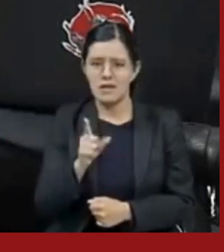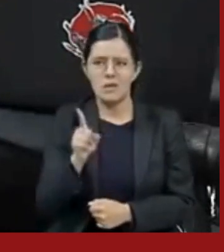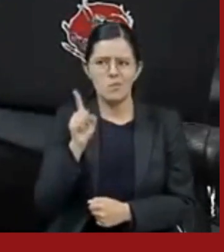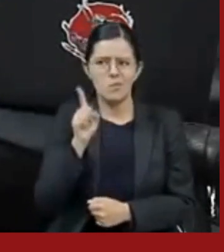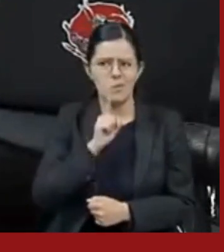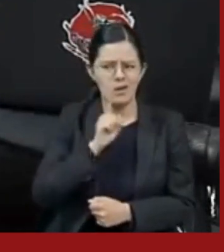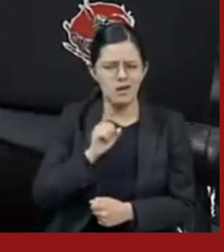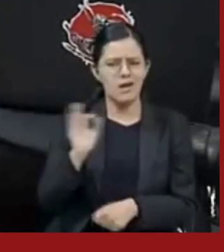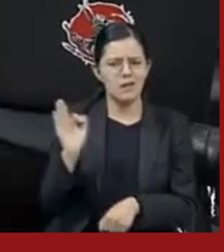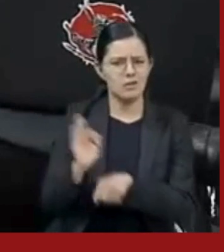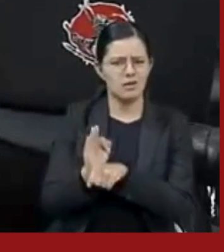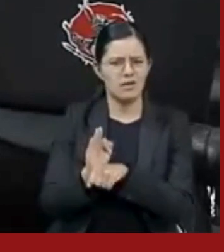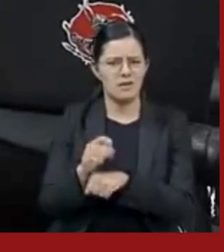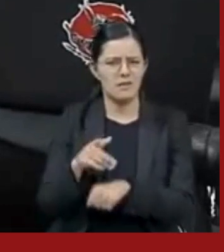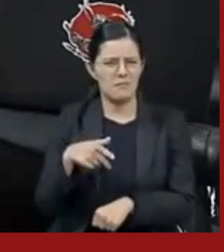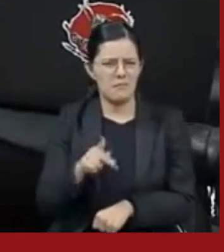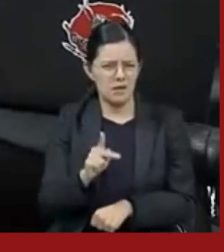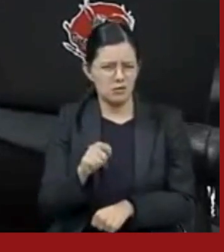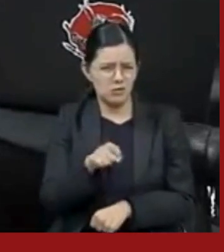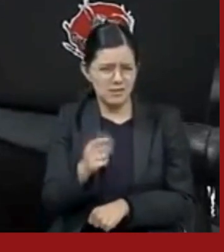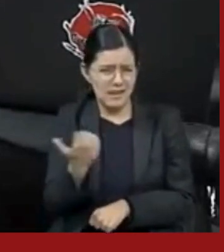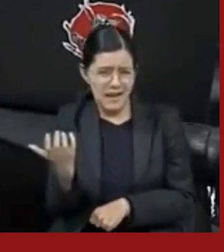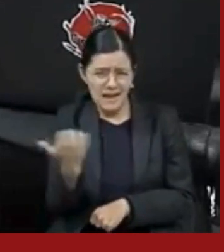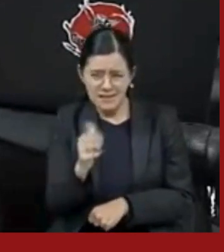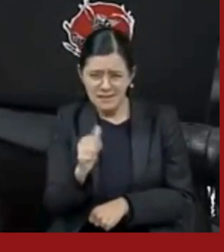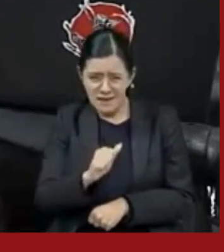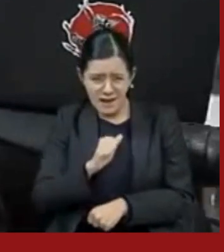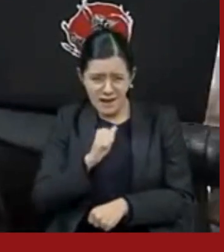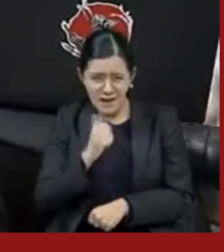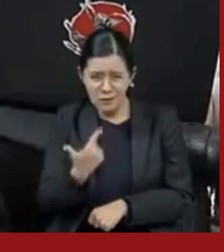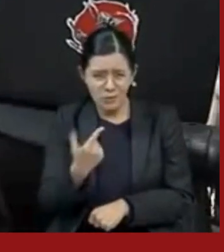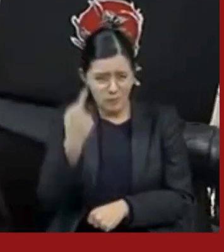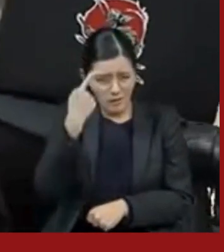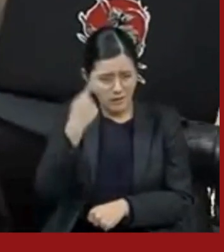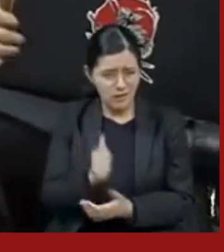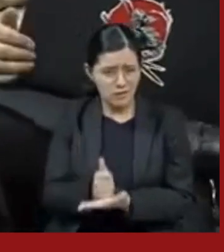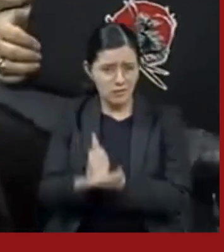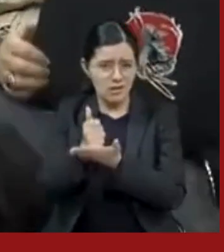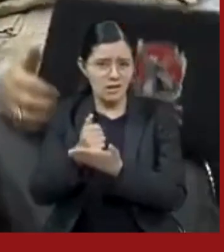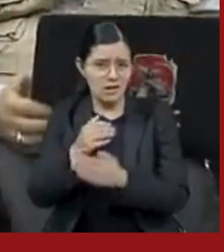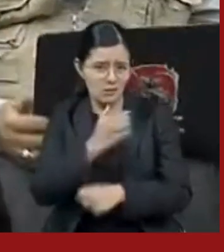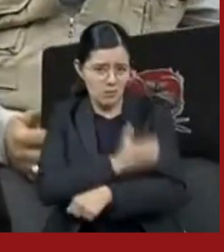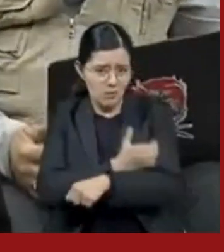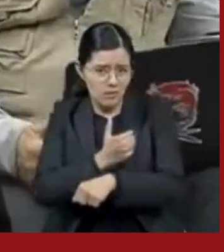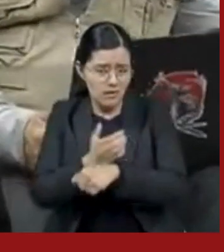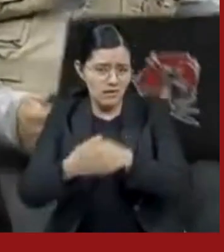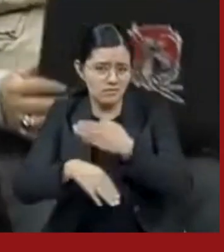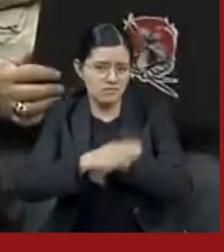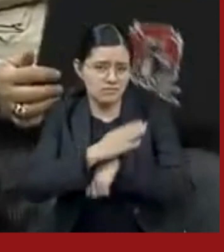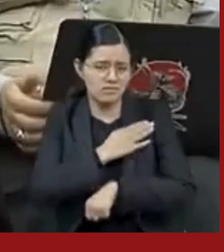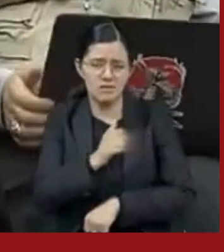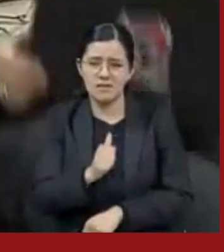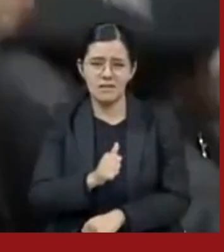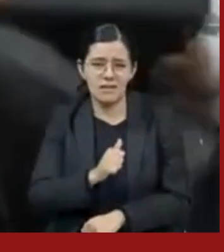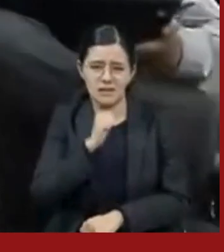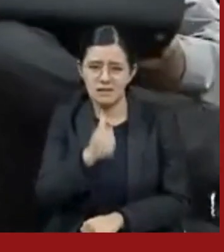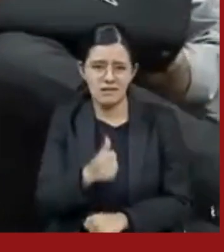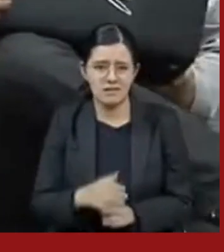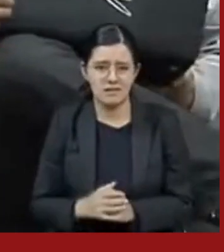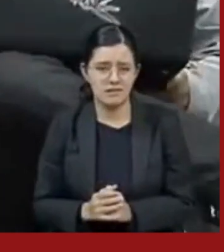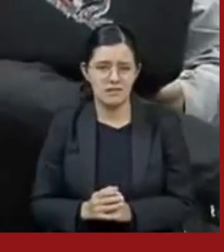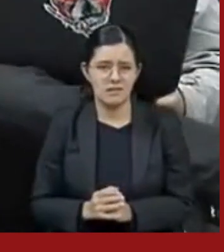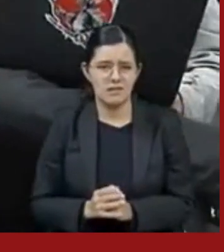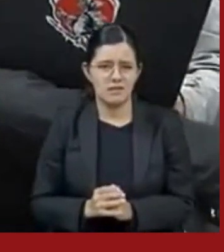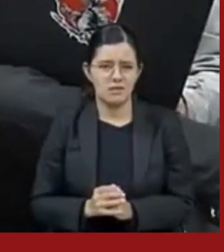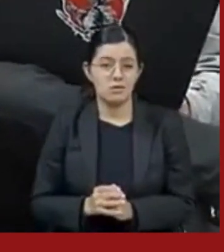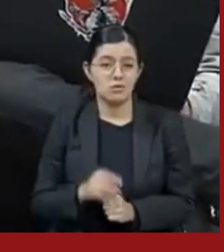para una pestaña con todas las agresiones a nuestra compañera Claudia Sheinbaum Pardo. No se